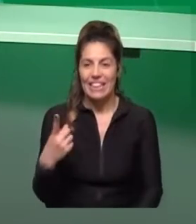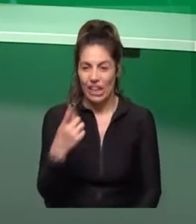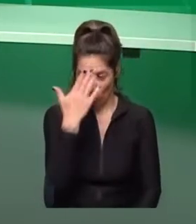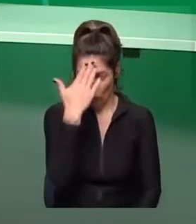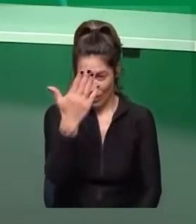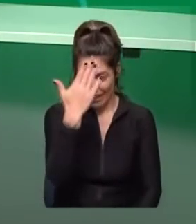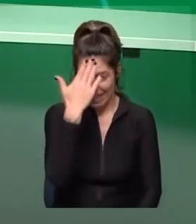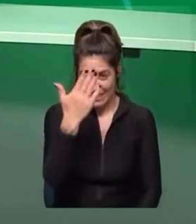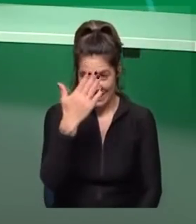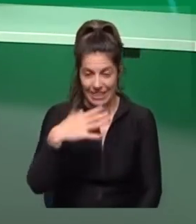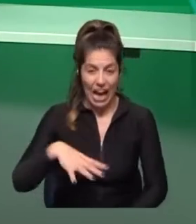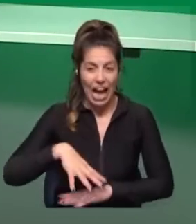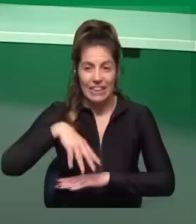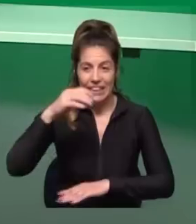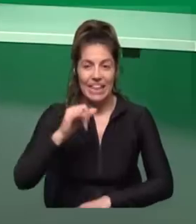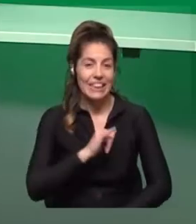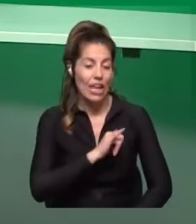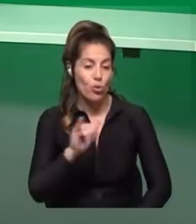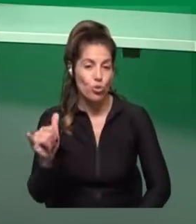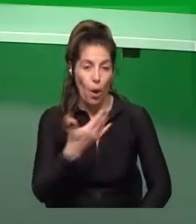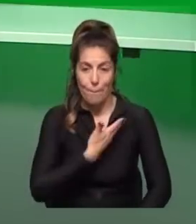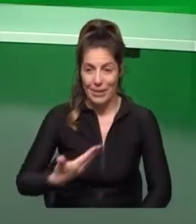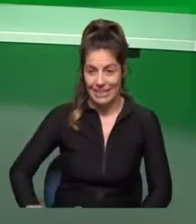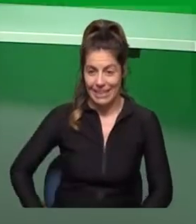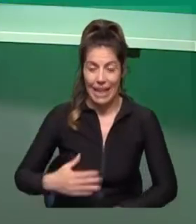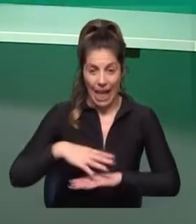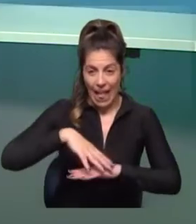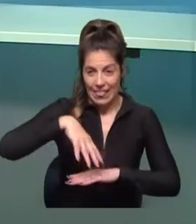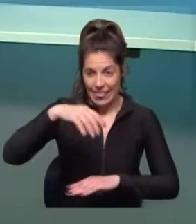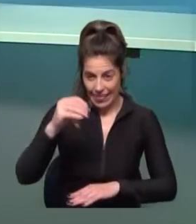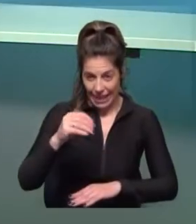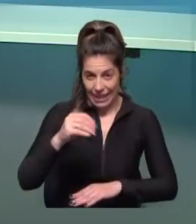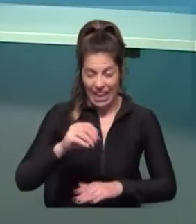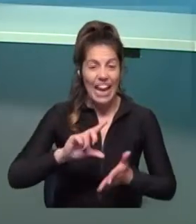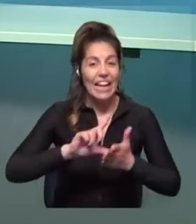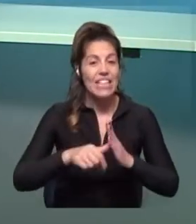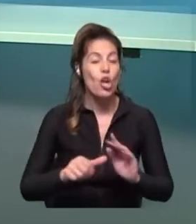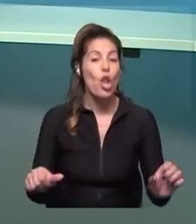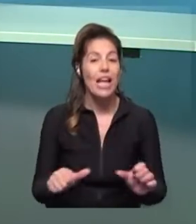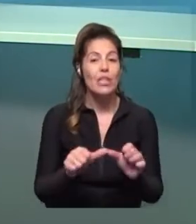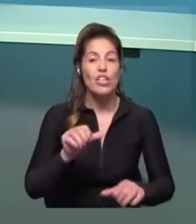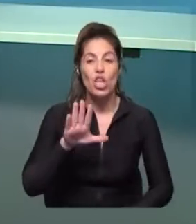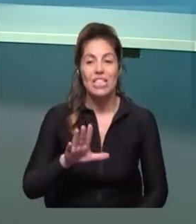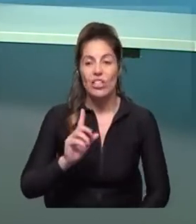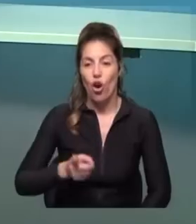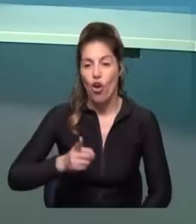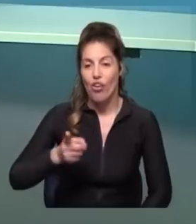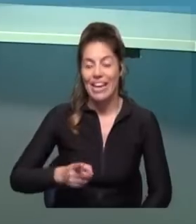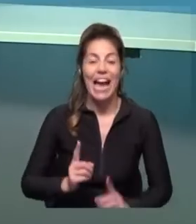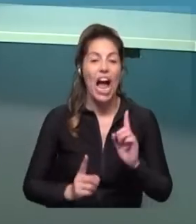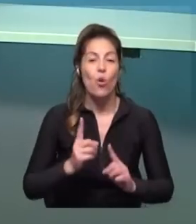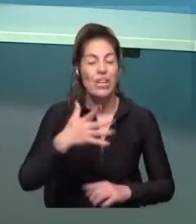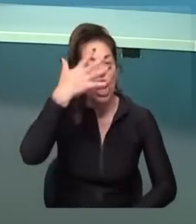amplista en antel denunció que el presidente de lente Gabriel gourmeéndez retrasó la activación del 5g en